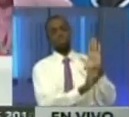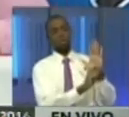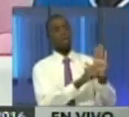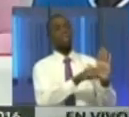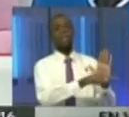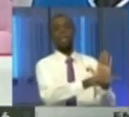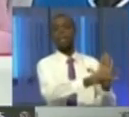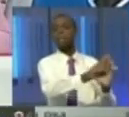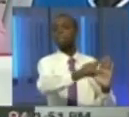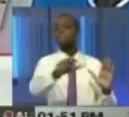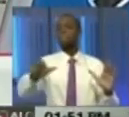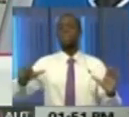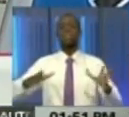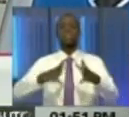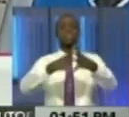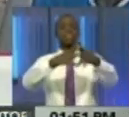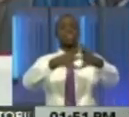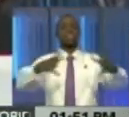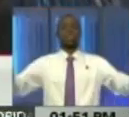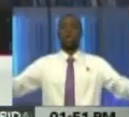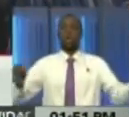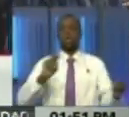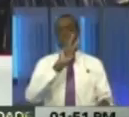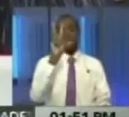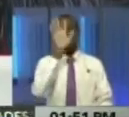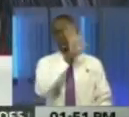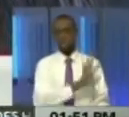pueblo todo de Venezuela.